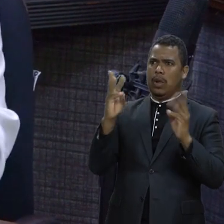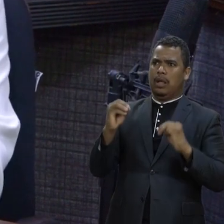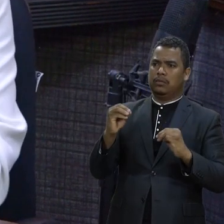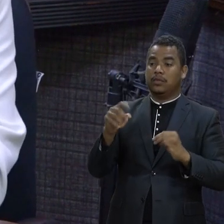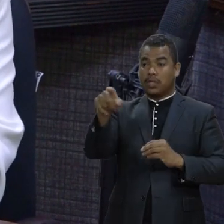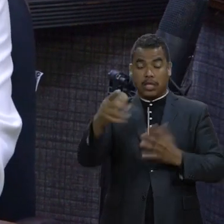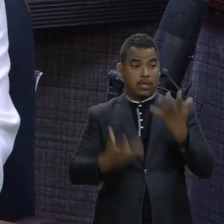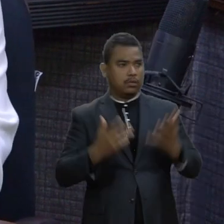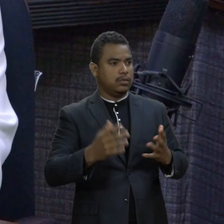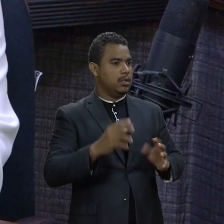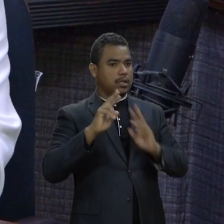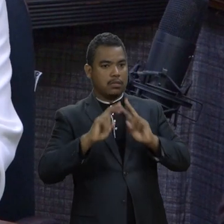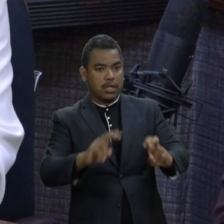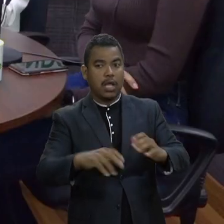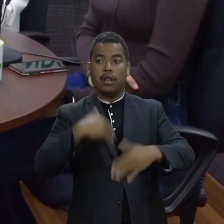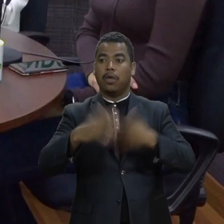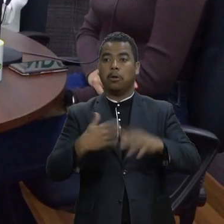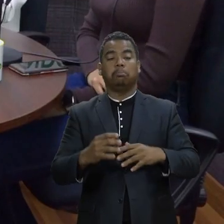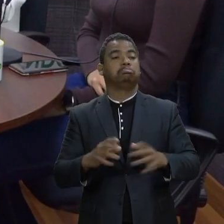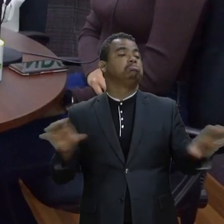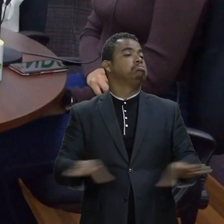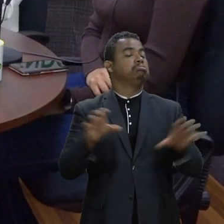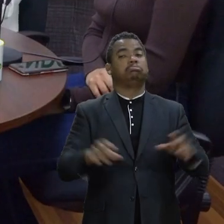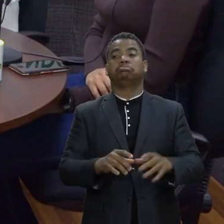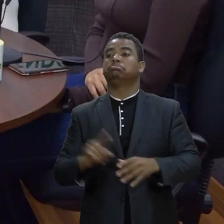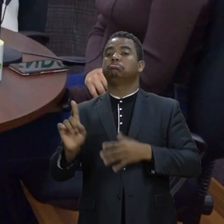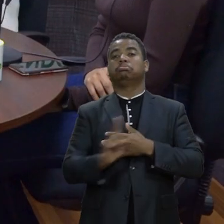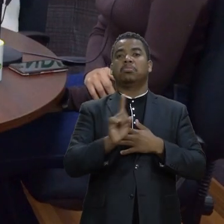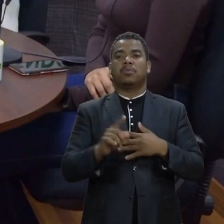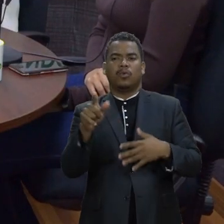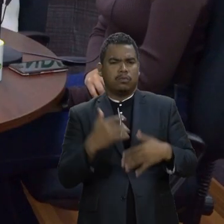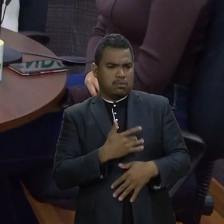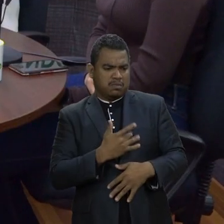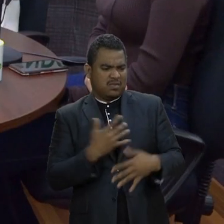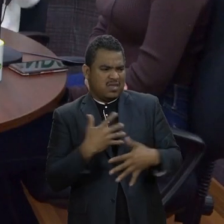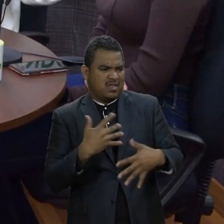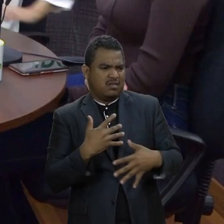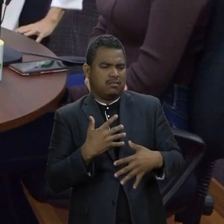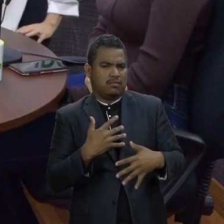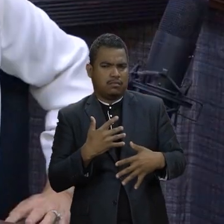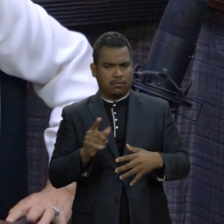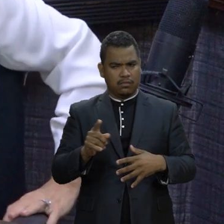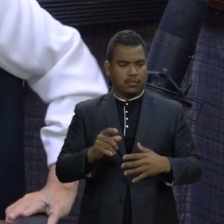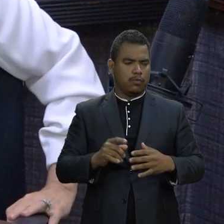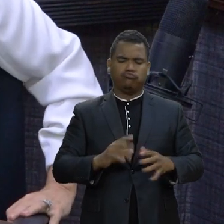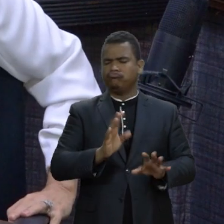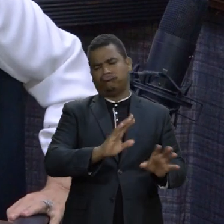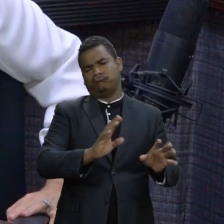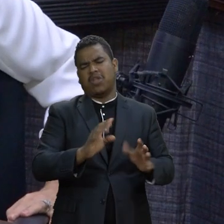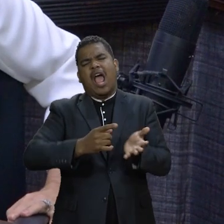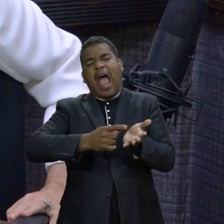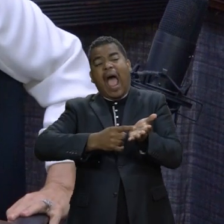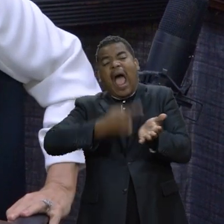doña... O sea, Nuria hace su vida cotidiana normal. Se anda quejando, sí, es muy difícil andar con una gente que te esté siguiendo todo el tiempo para atrás y para adelante.